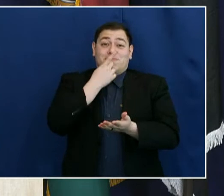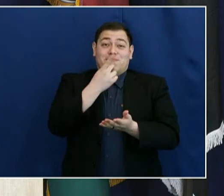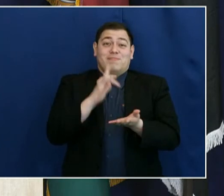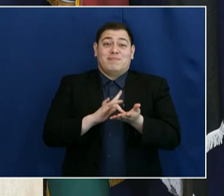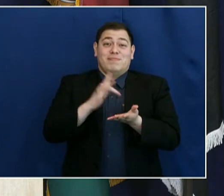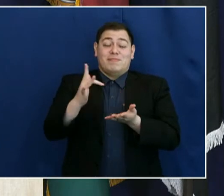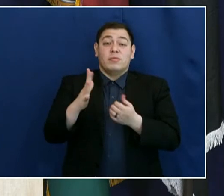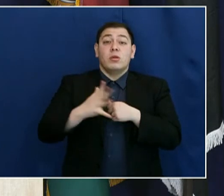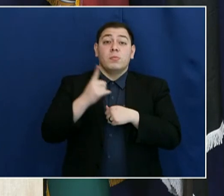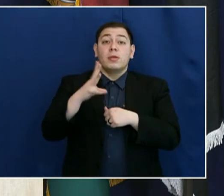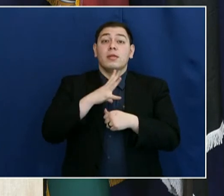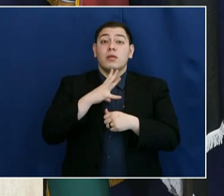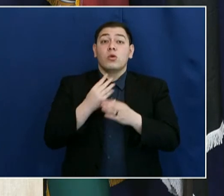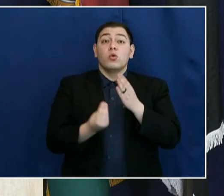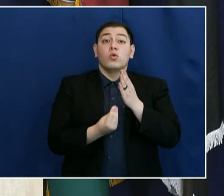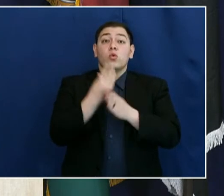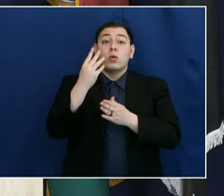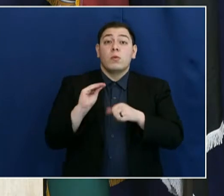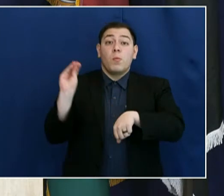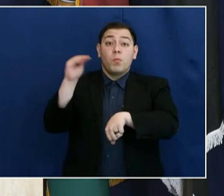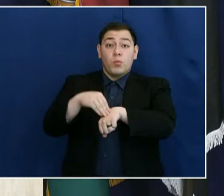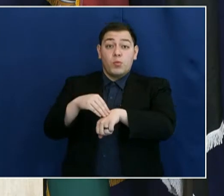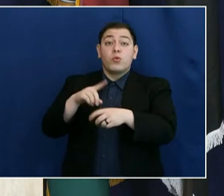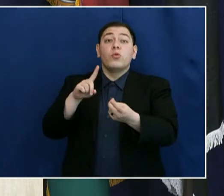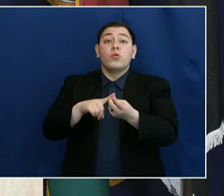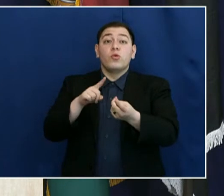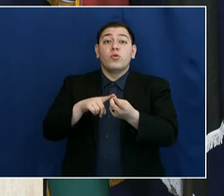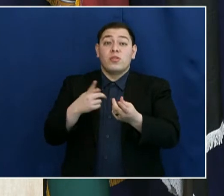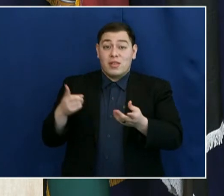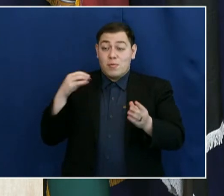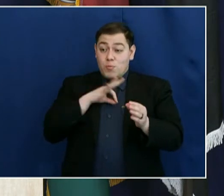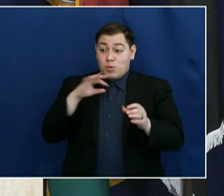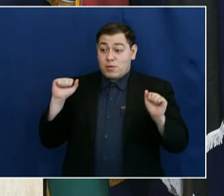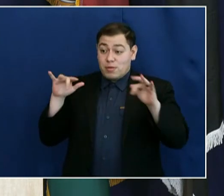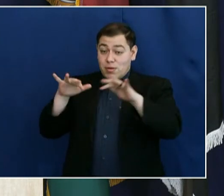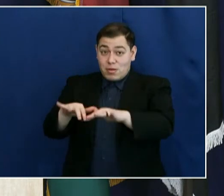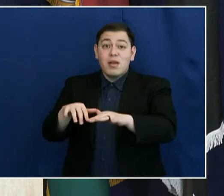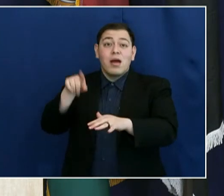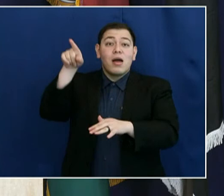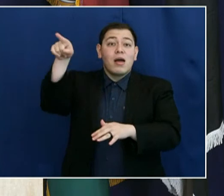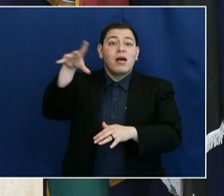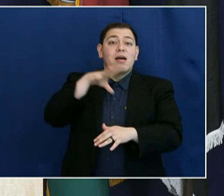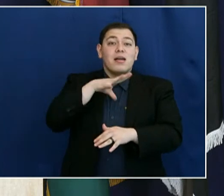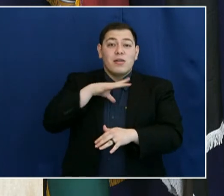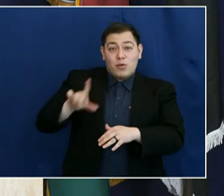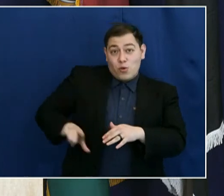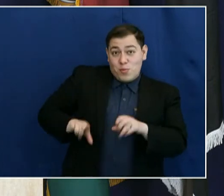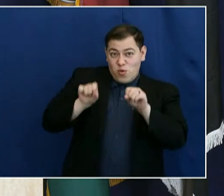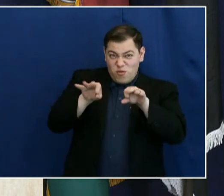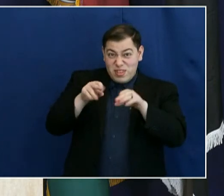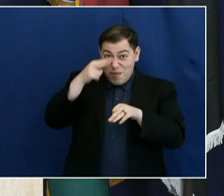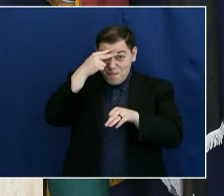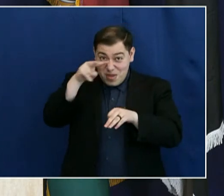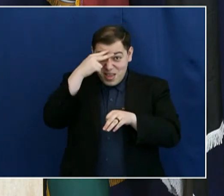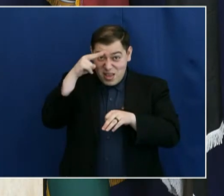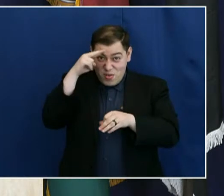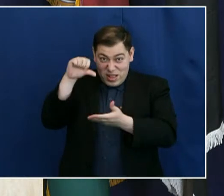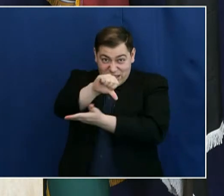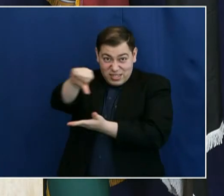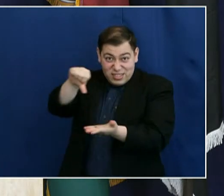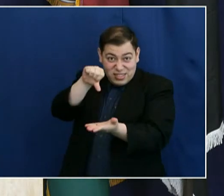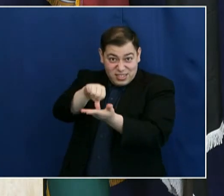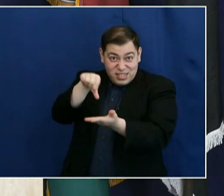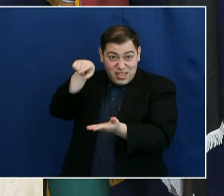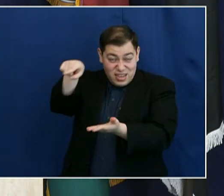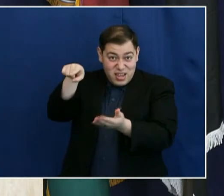ayer se inauguró un nuevo centro de vacunación en el Consulado General de México. Estamos muy contentos, ya que a partir